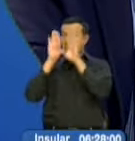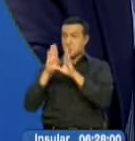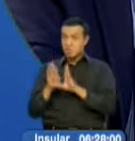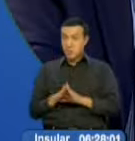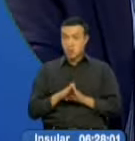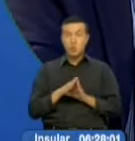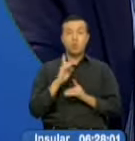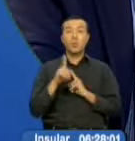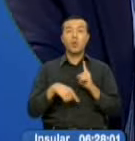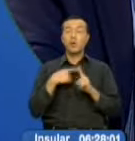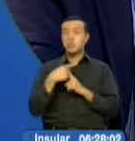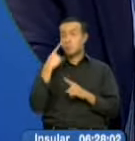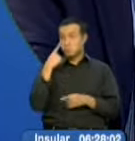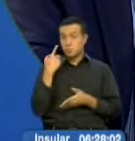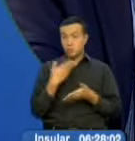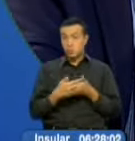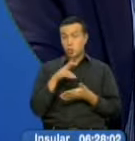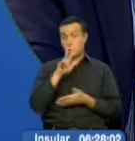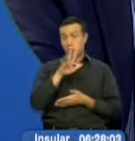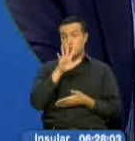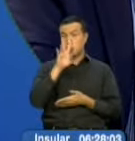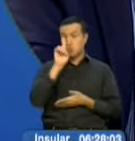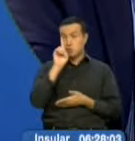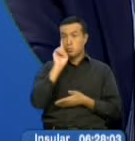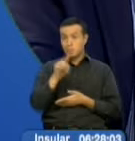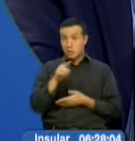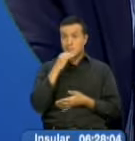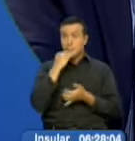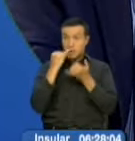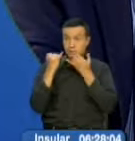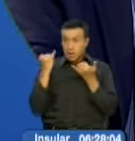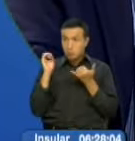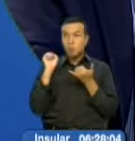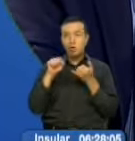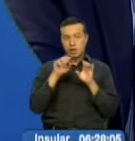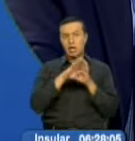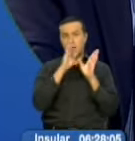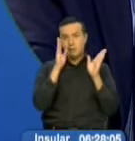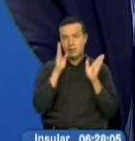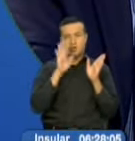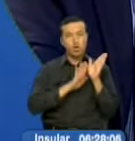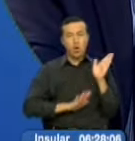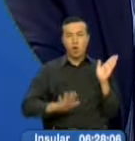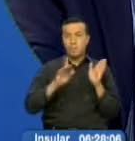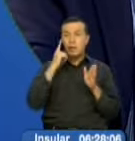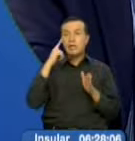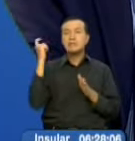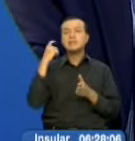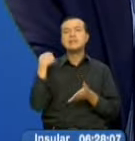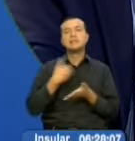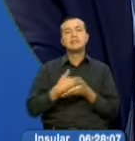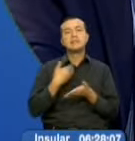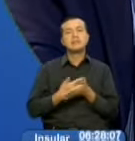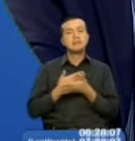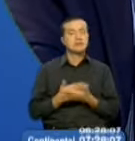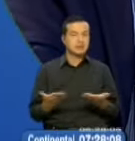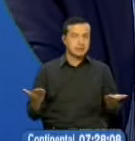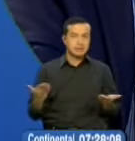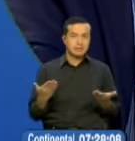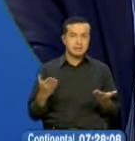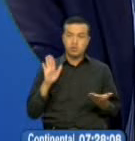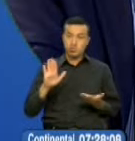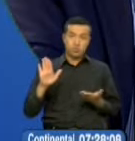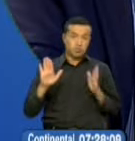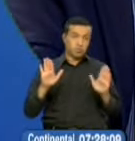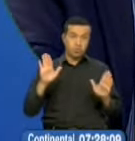es sí. ¿Cuándo? Cuando hubiesen 41.042 inconsistencias que permitan a los actores políticos impugnar cada una de las